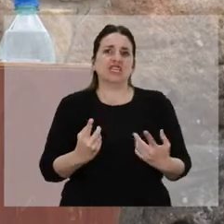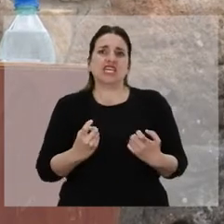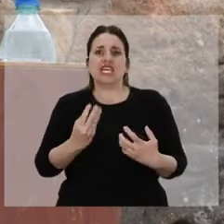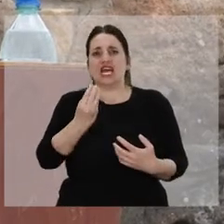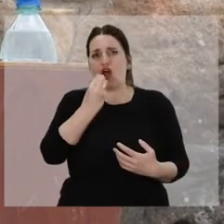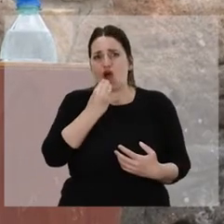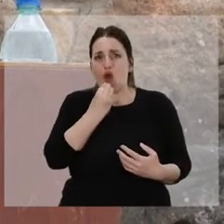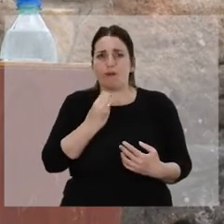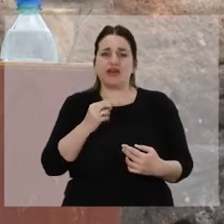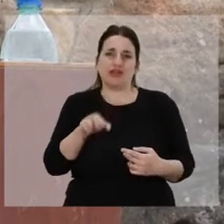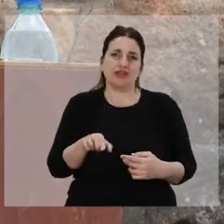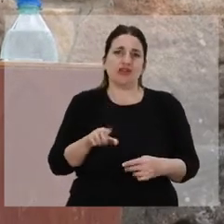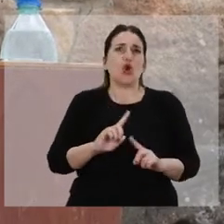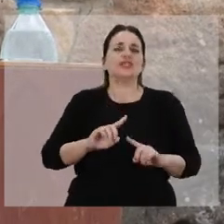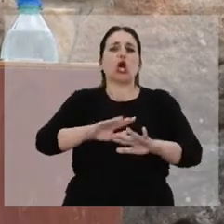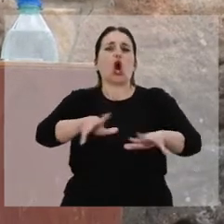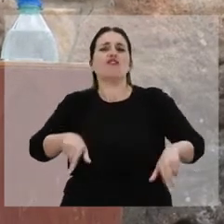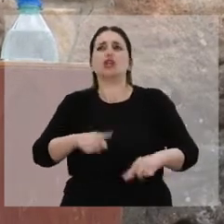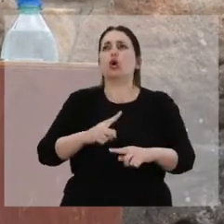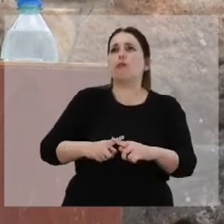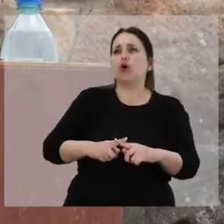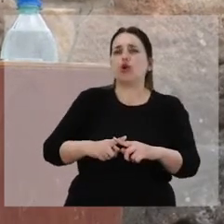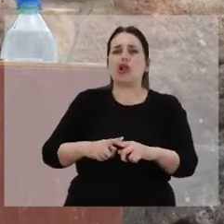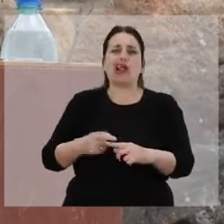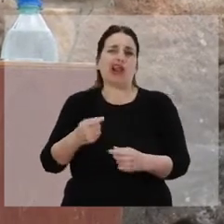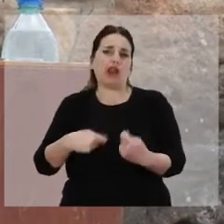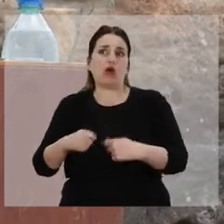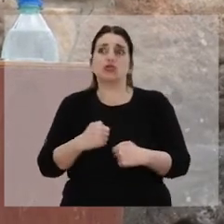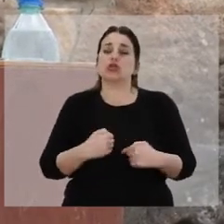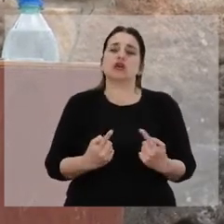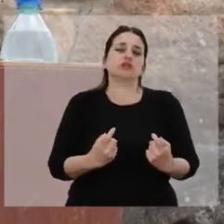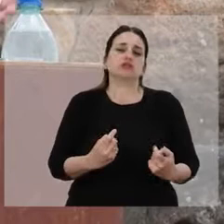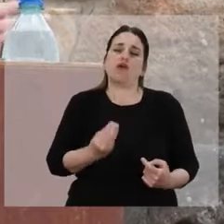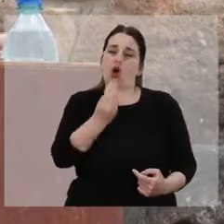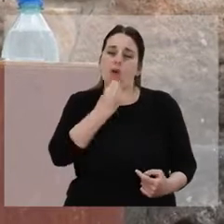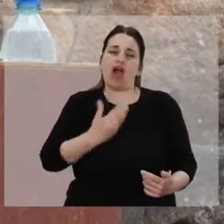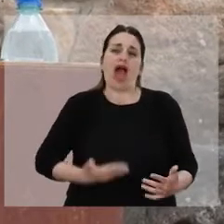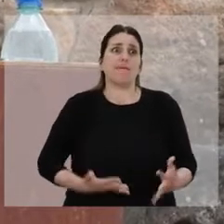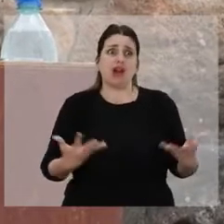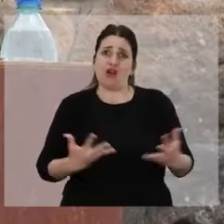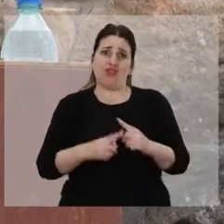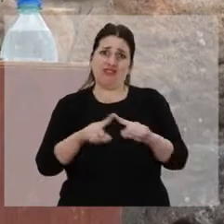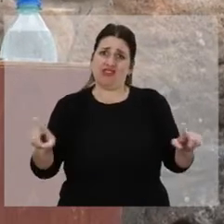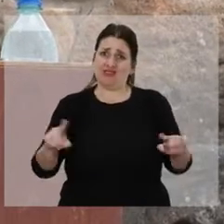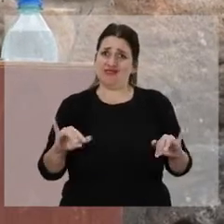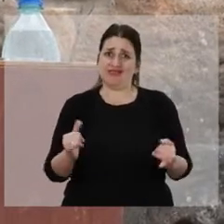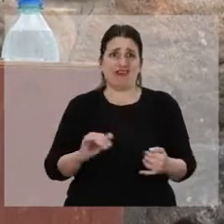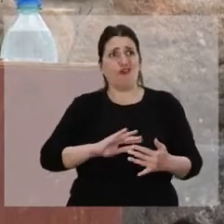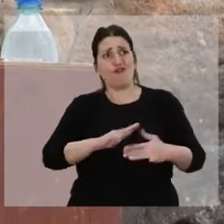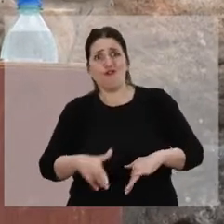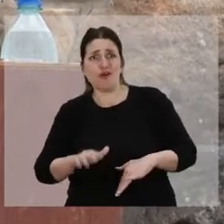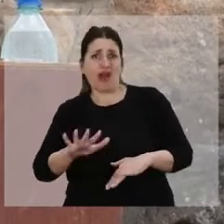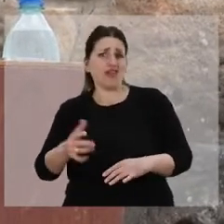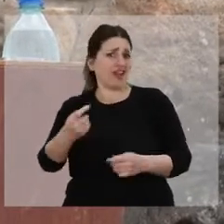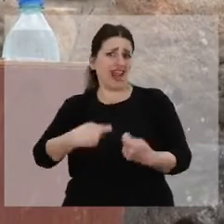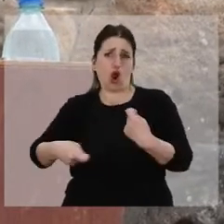Aquí pasó alguien que tenía que comer. Y esa era la señal de que no era que estaba robando, simplemente de que tenía que comer. Bueno, el abigeato se ha